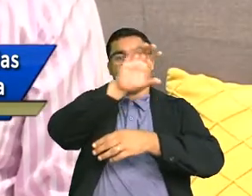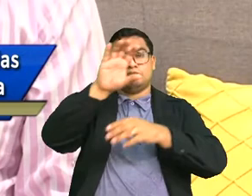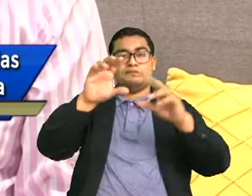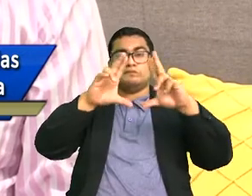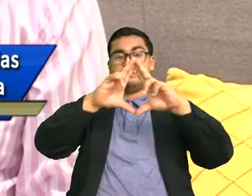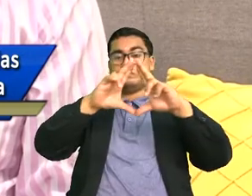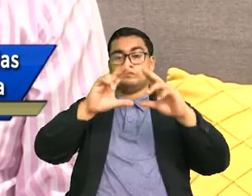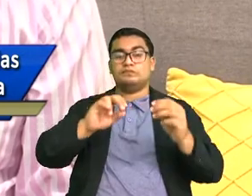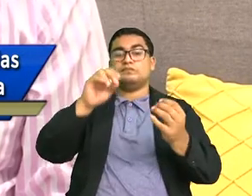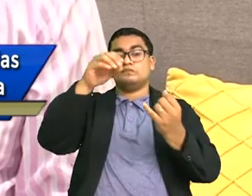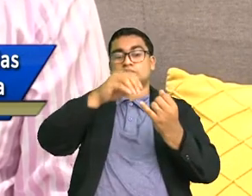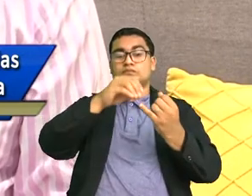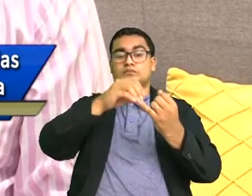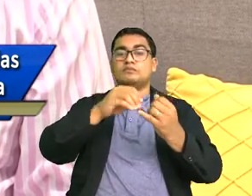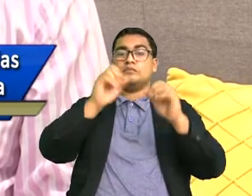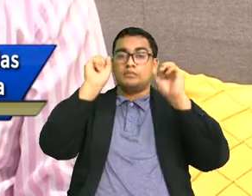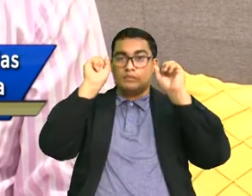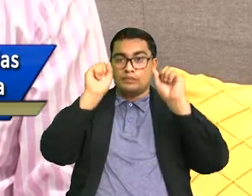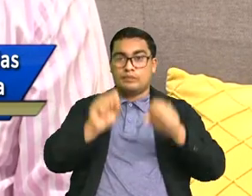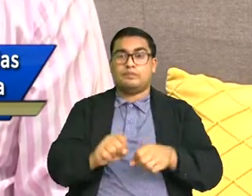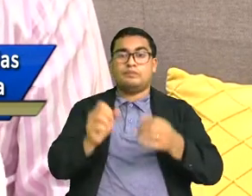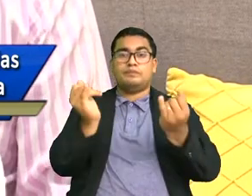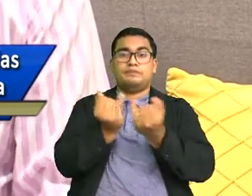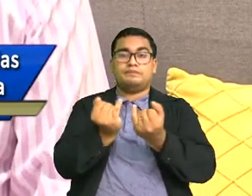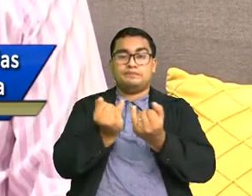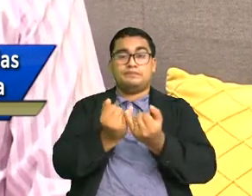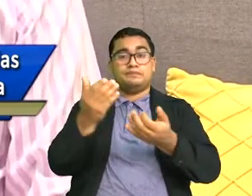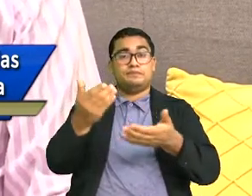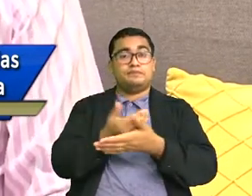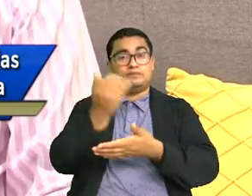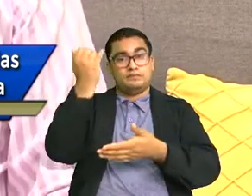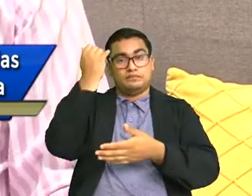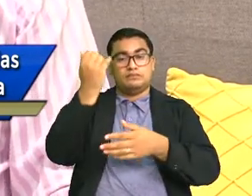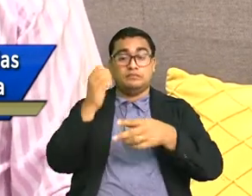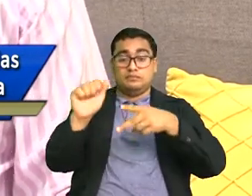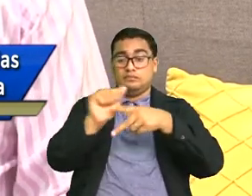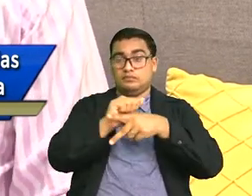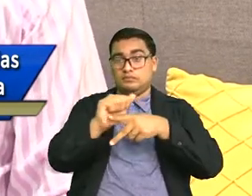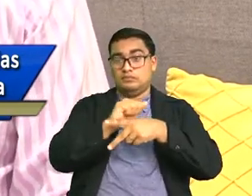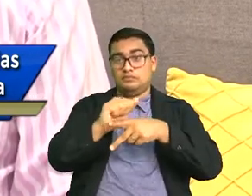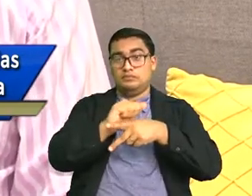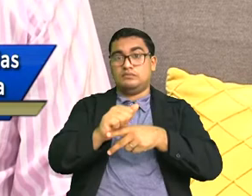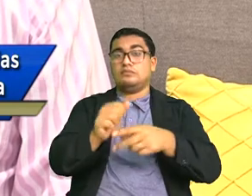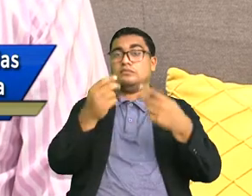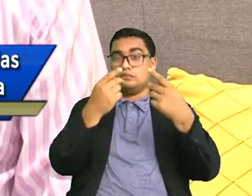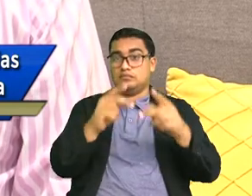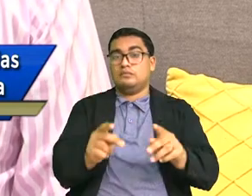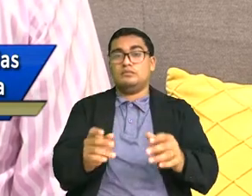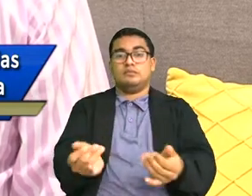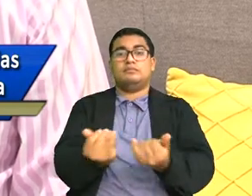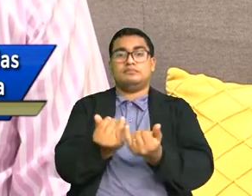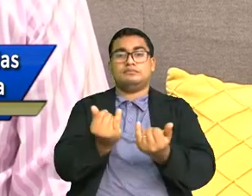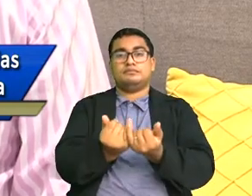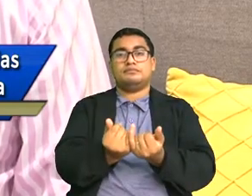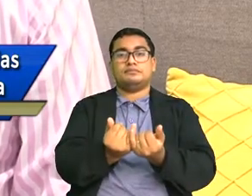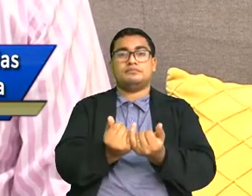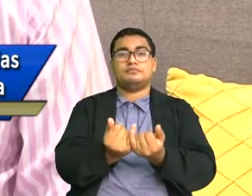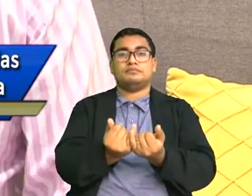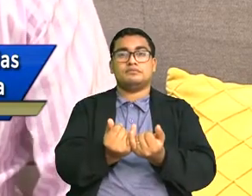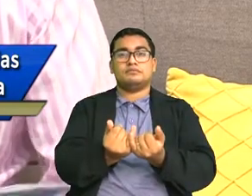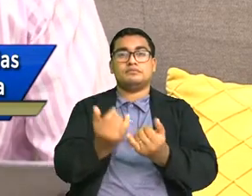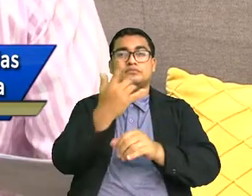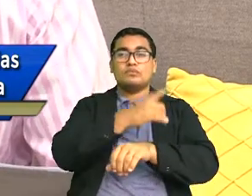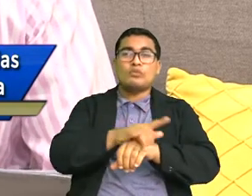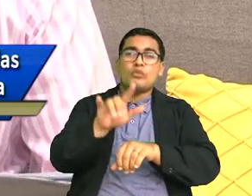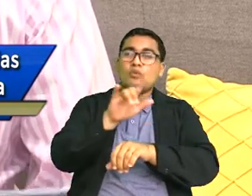espacios son también para hacer ese traslado de tecnología y reconocimiento pero de igual manera hemos tratado de acercarnos más allá y hemos identificado